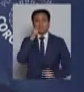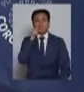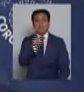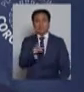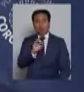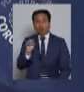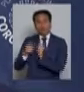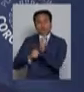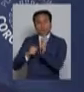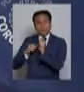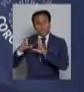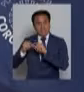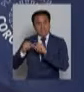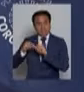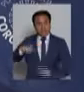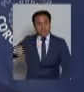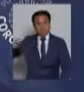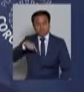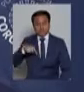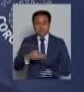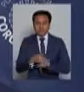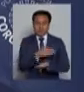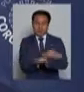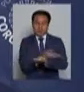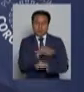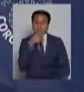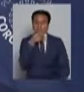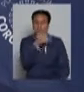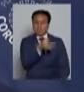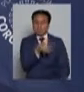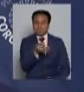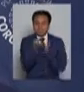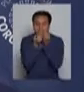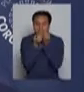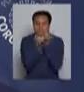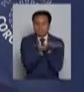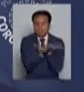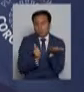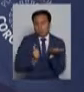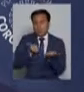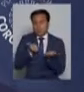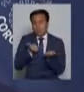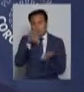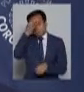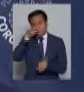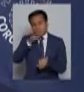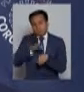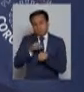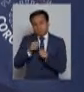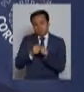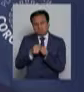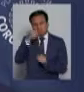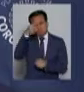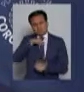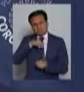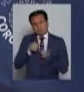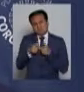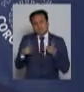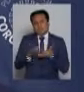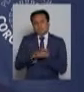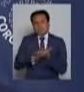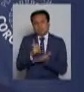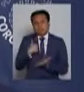sus familiares pueden anticipadamente manifestar una voluntad en una enfermedad crónica progresiva. Si a mí me llega